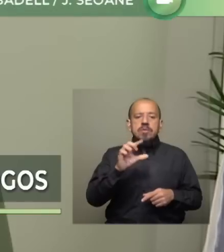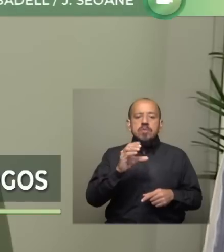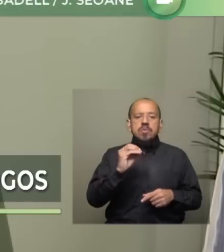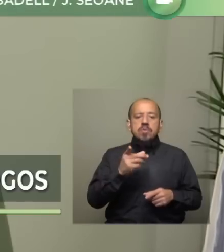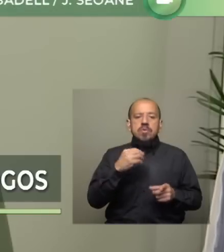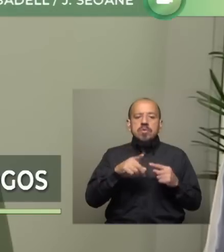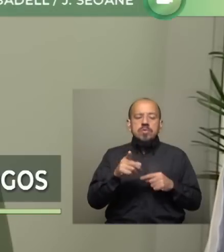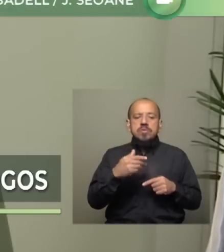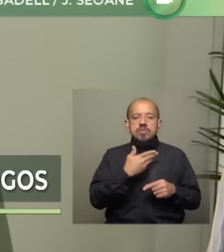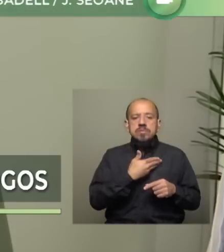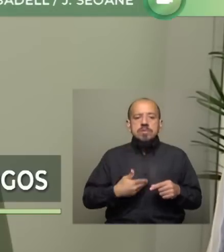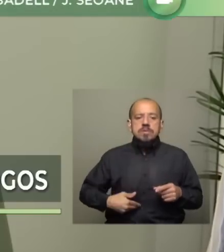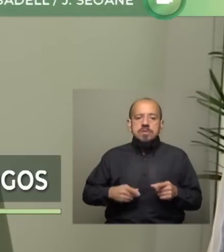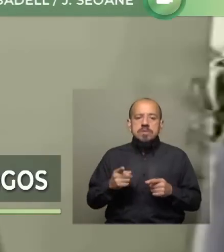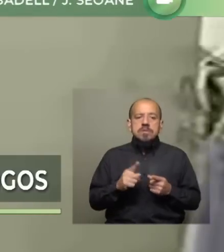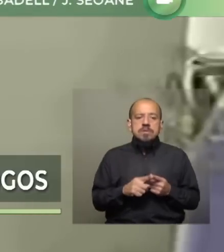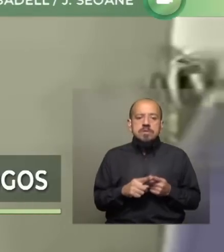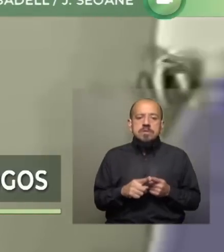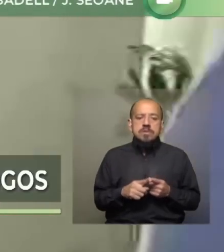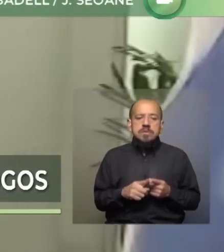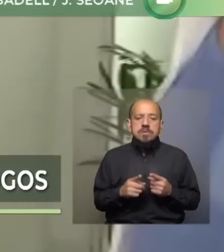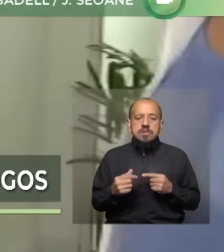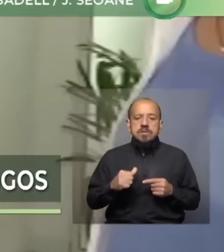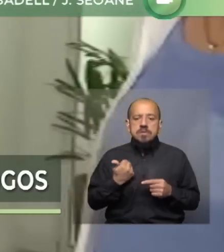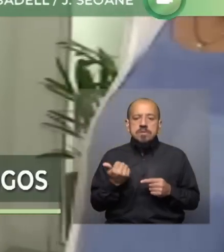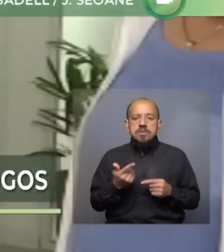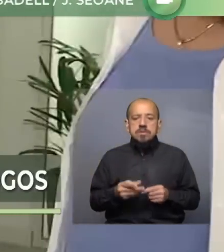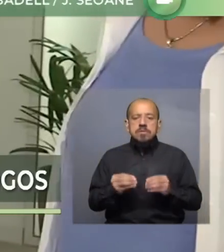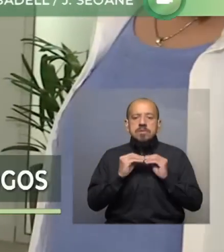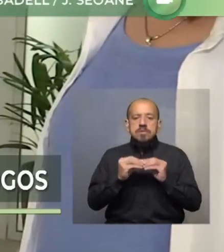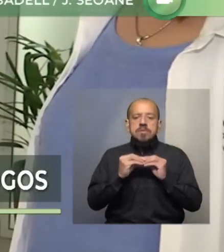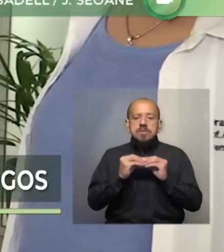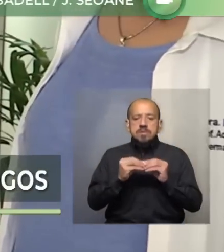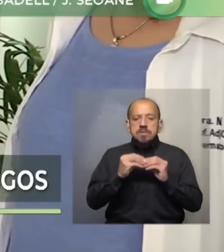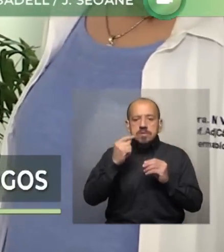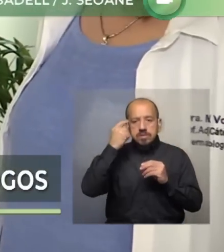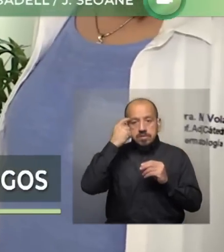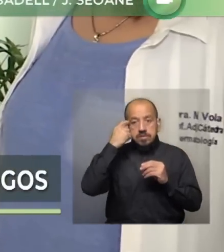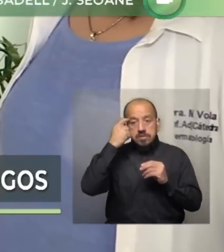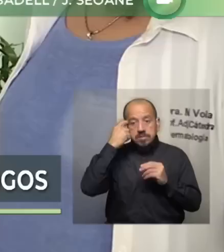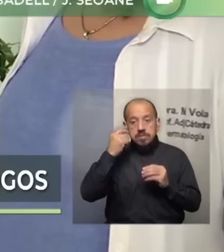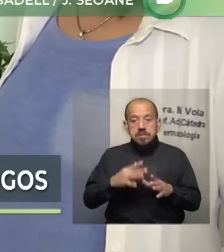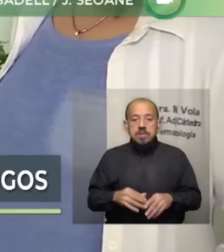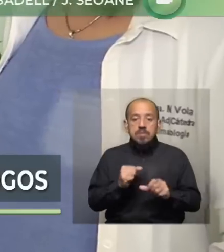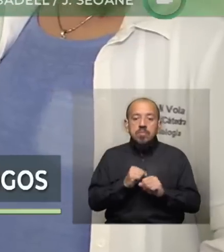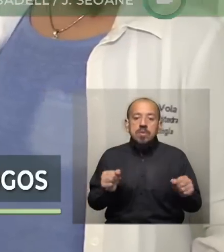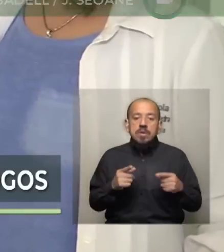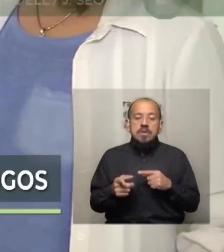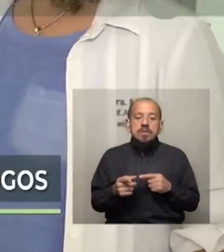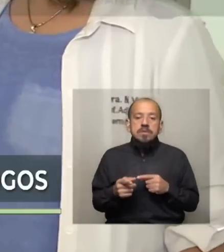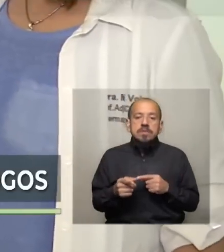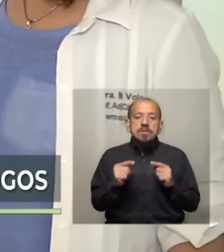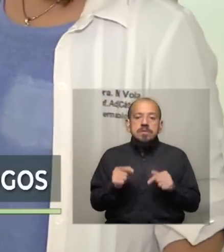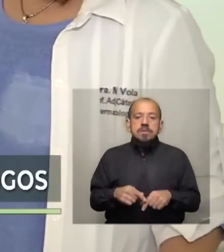su presidenta María Eugenia y ya aprovechamos a consultarte obviamente Qué afectaciones puede traer este